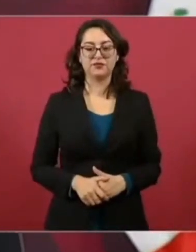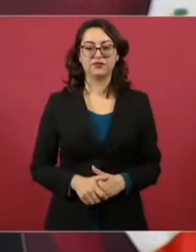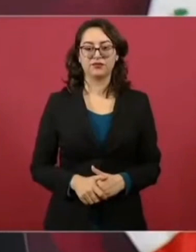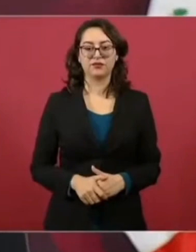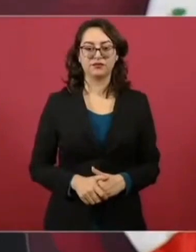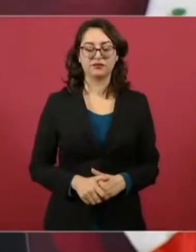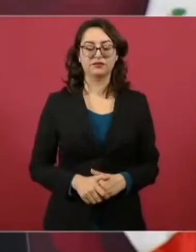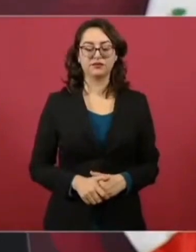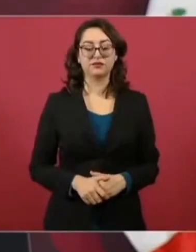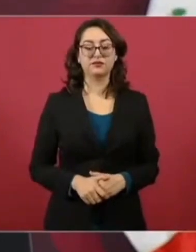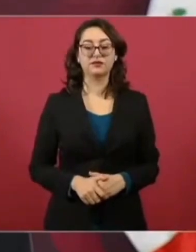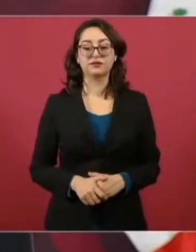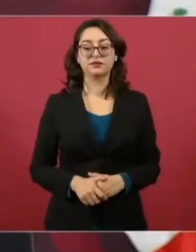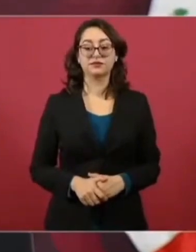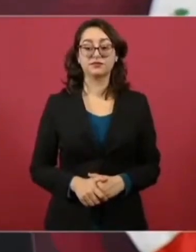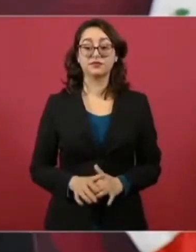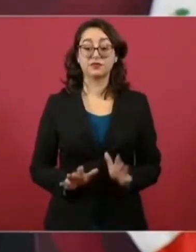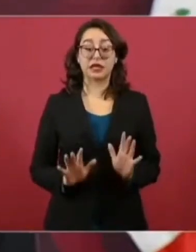aprendiendo a